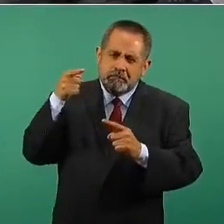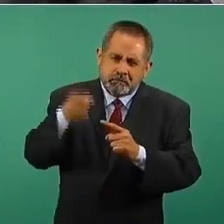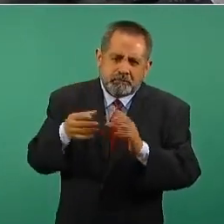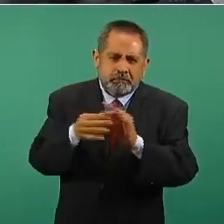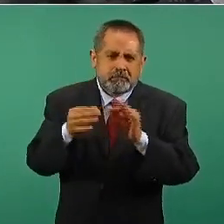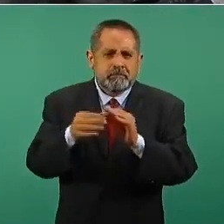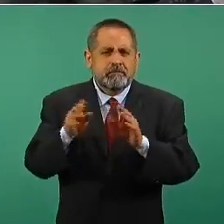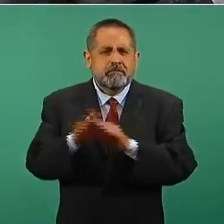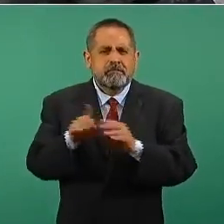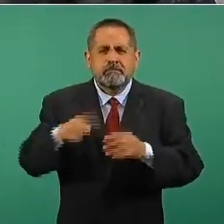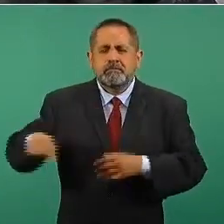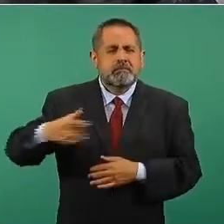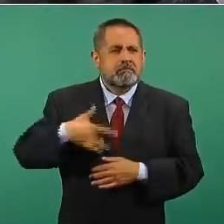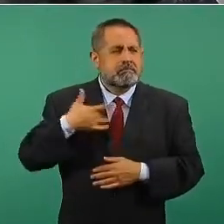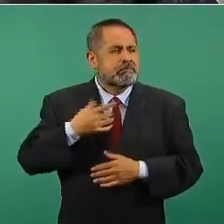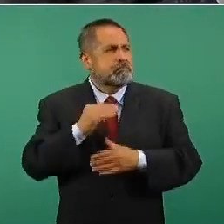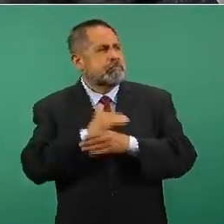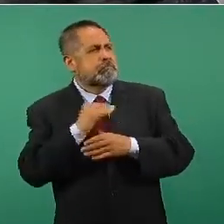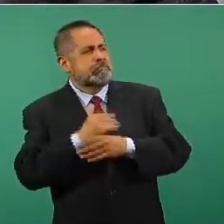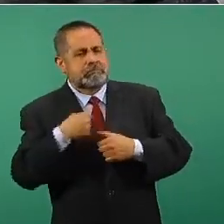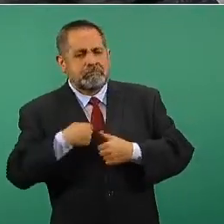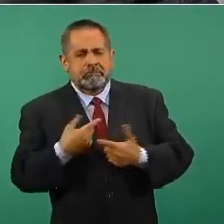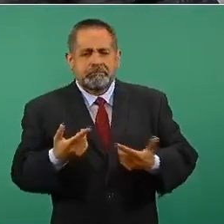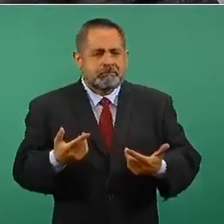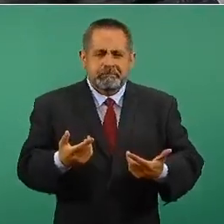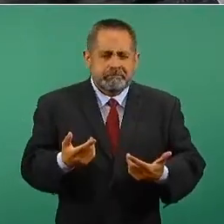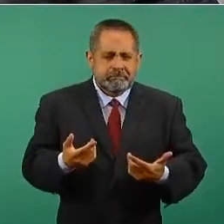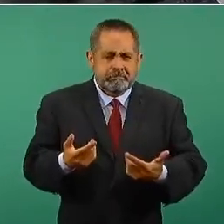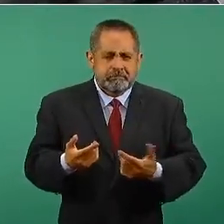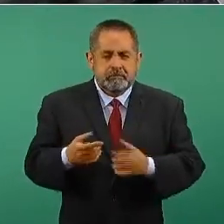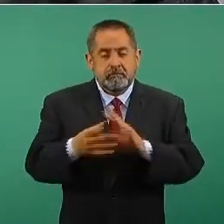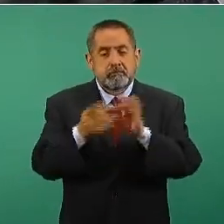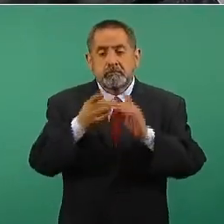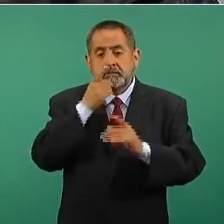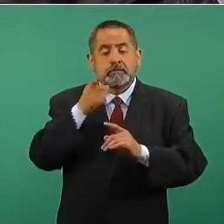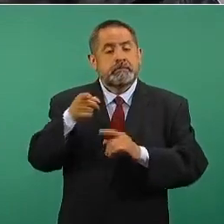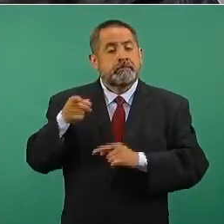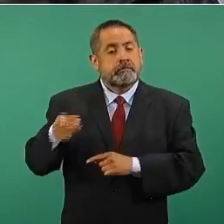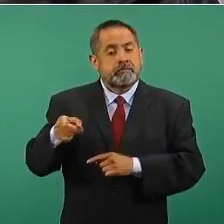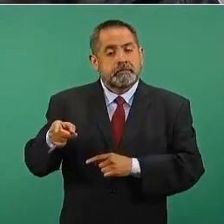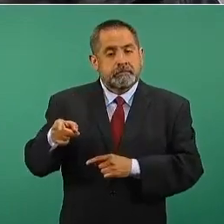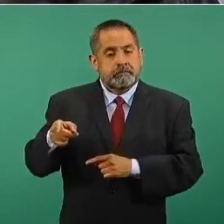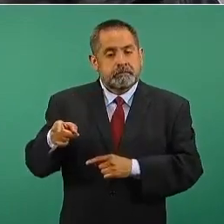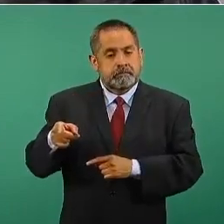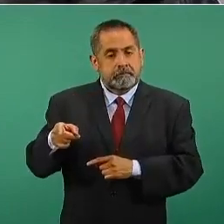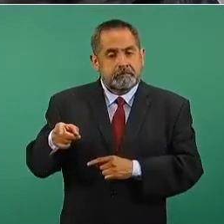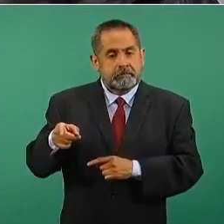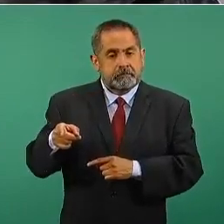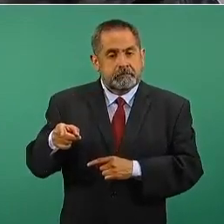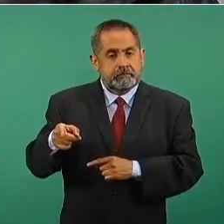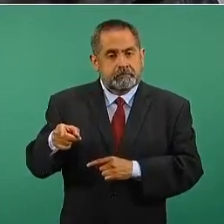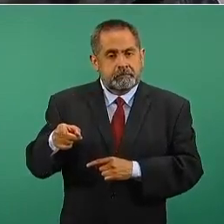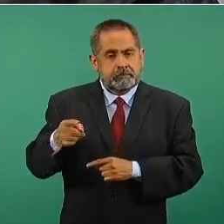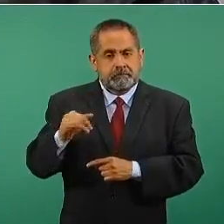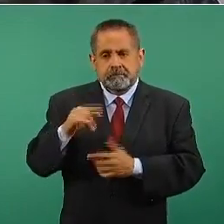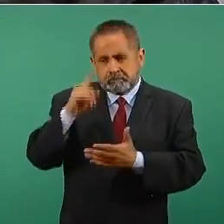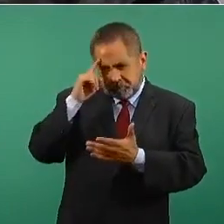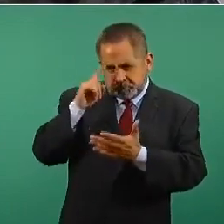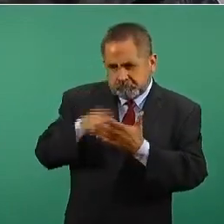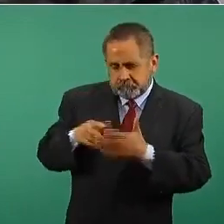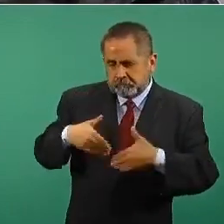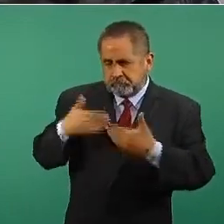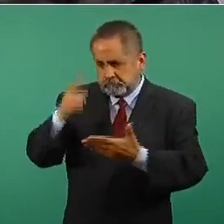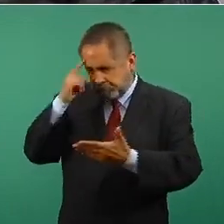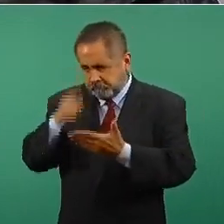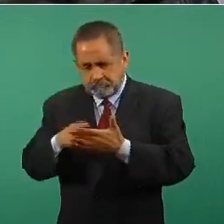que ver con el no sentirse escuchadas, porque lo que mencionaban es que en un señalamiento, en el de sí creerle a las víctimas, en un señalamiento